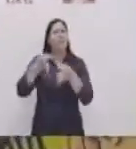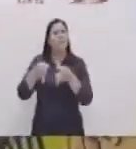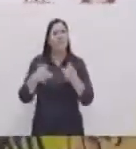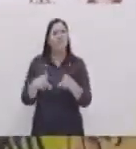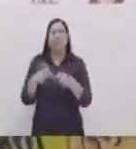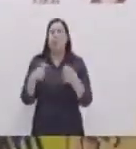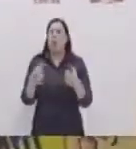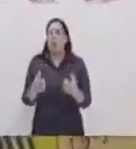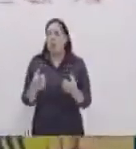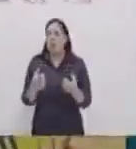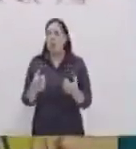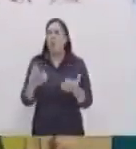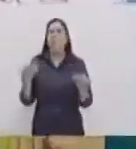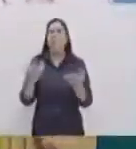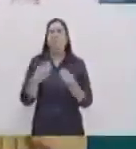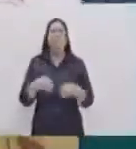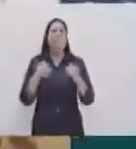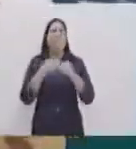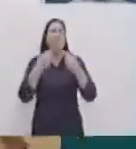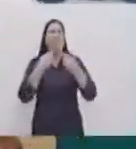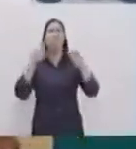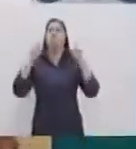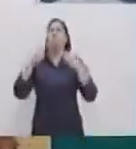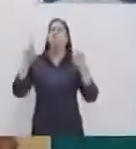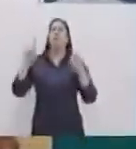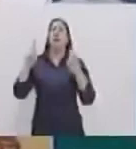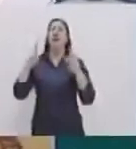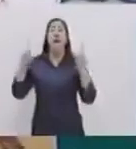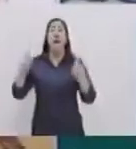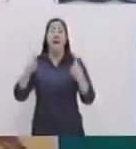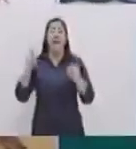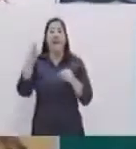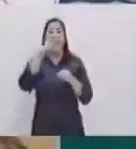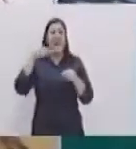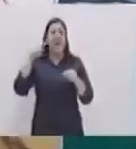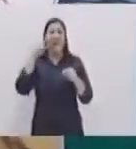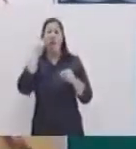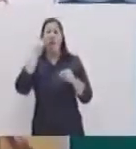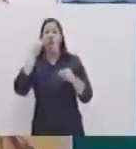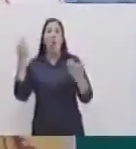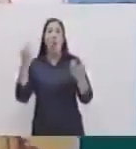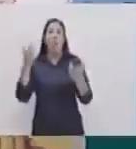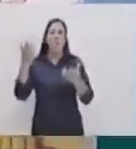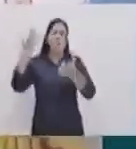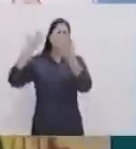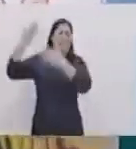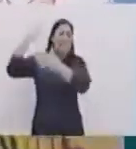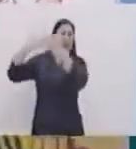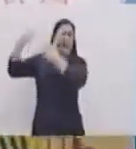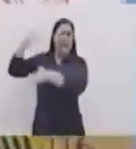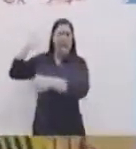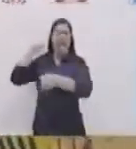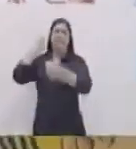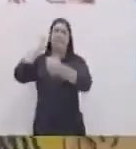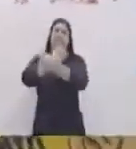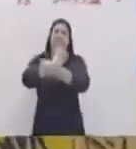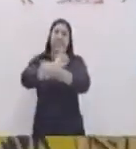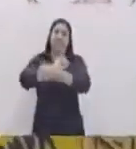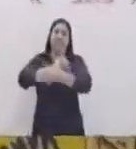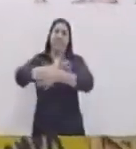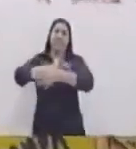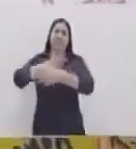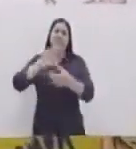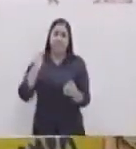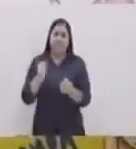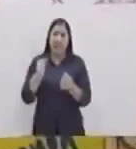espectáculos más populares en las ciudades romanas eran las luchas de los gladiadores. Los gladiadores eran esclavos que con frecuencia eran enemigos